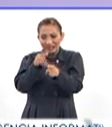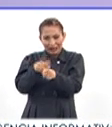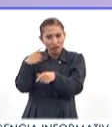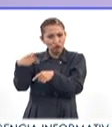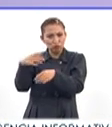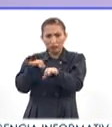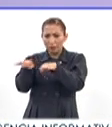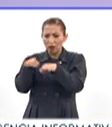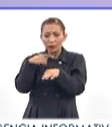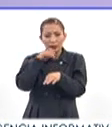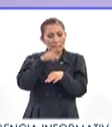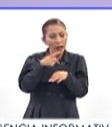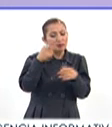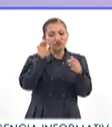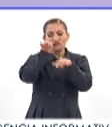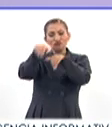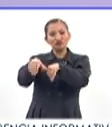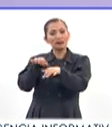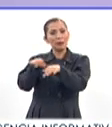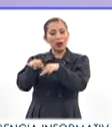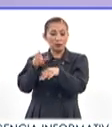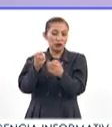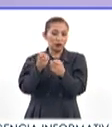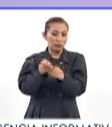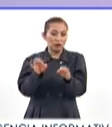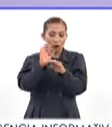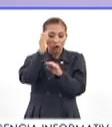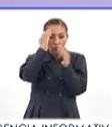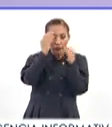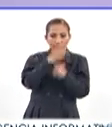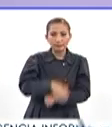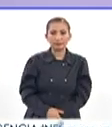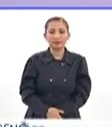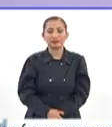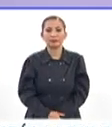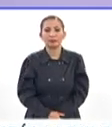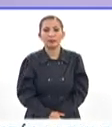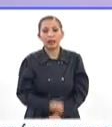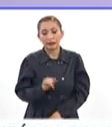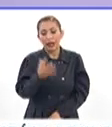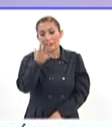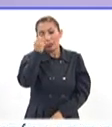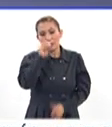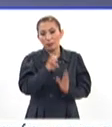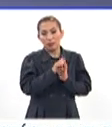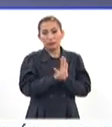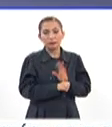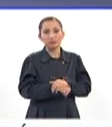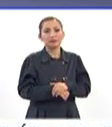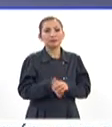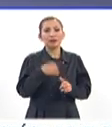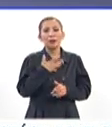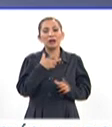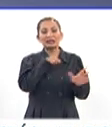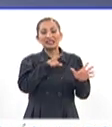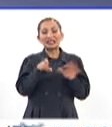sino también, pues, por ejemplo, de generar empleos, ¿no? Entonces, por eso es importante conocerlos. Así es. Aprendimos, por ejemplo, que